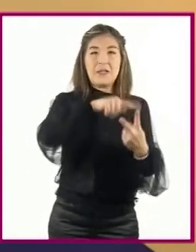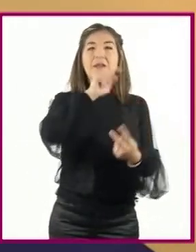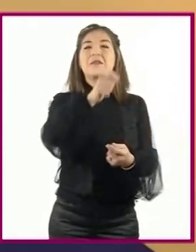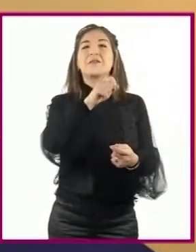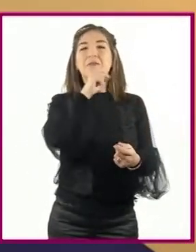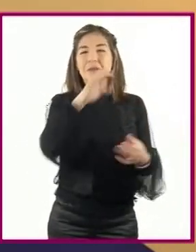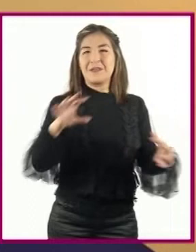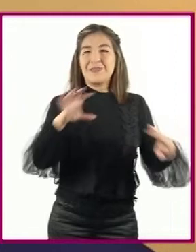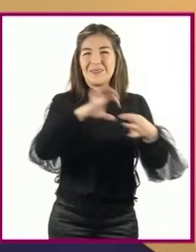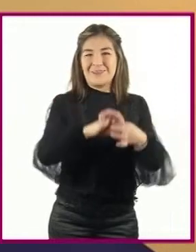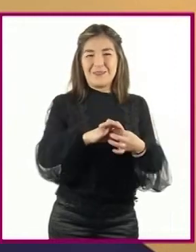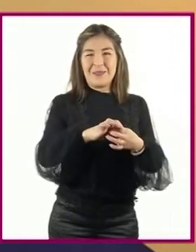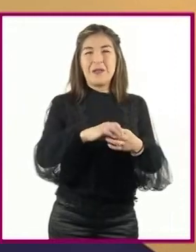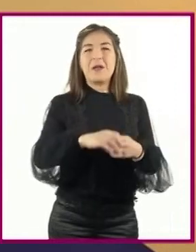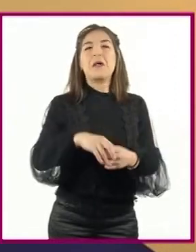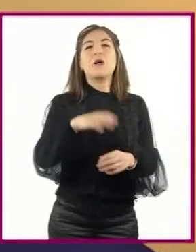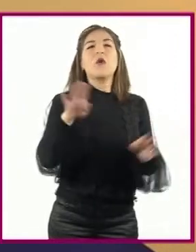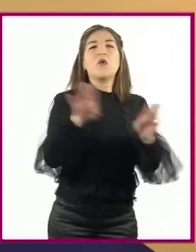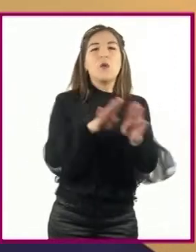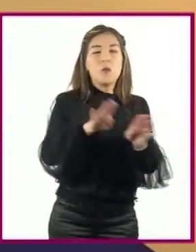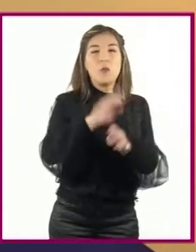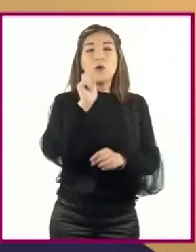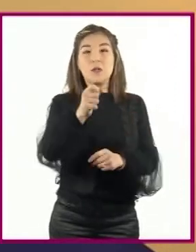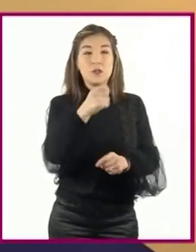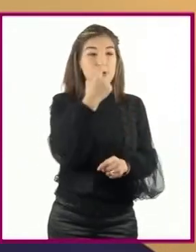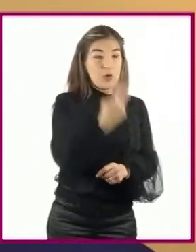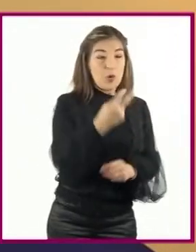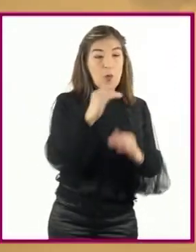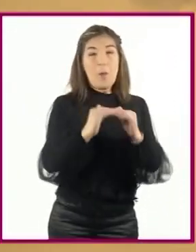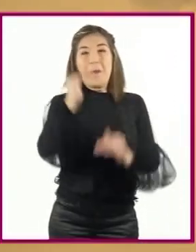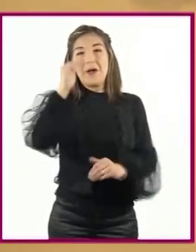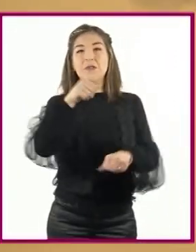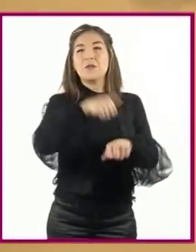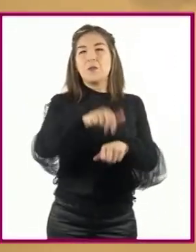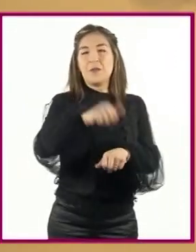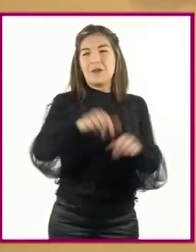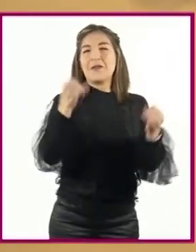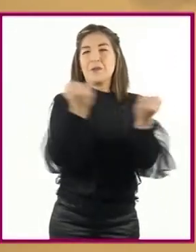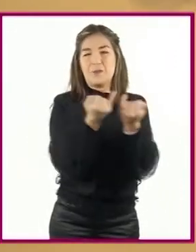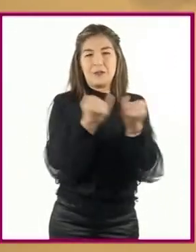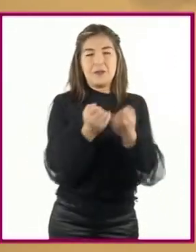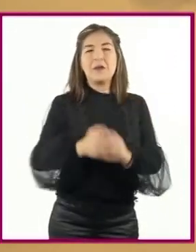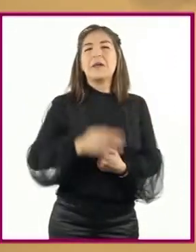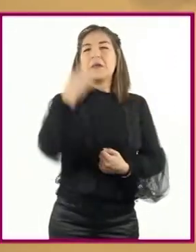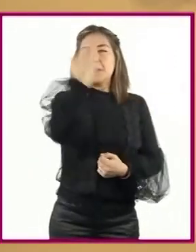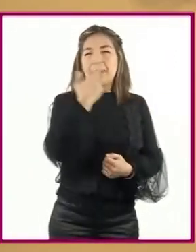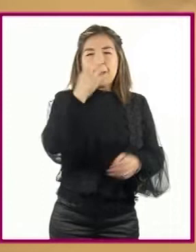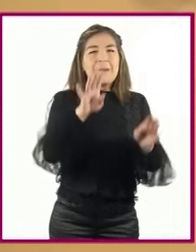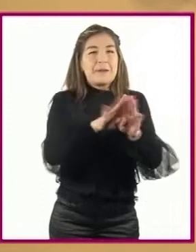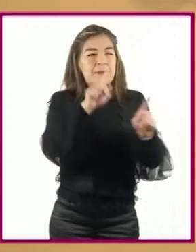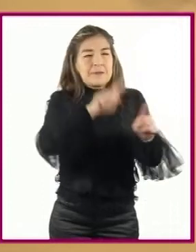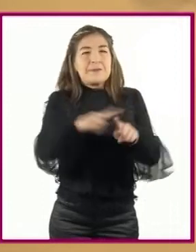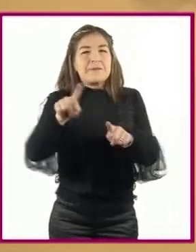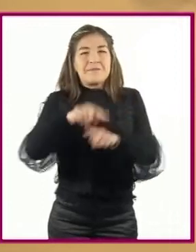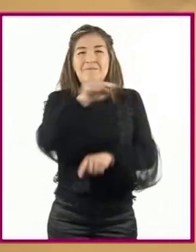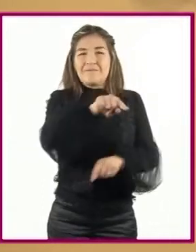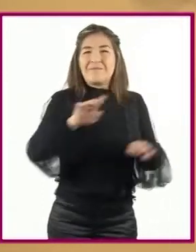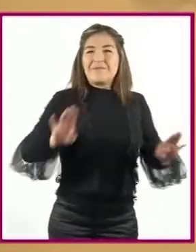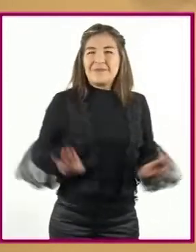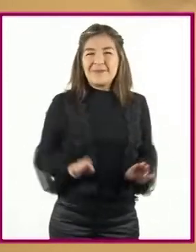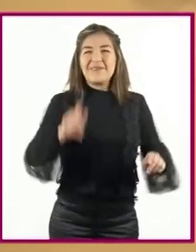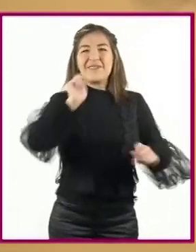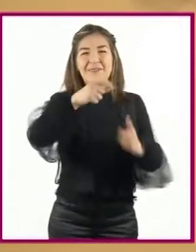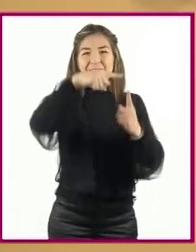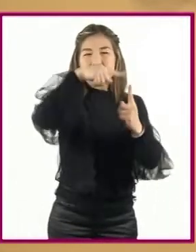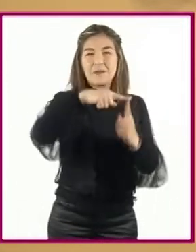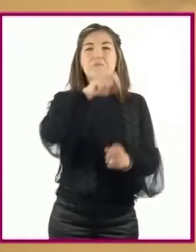de operaciones? ¿Cuándo dos o más operaciones son equivalentes? Hemos analizado algunos casos particulares donde las